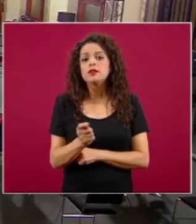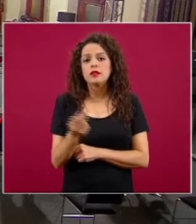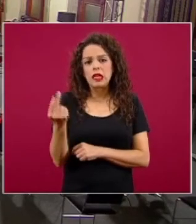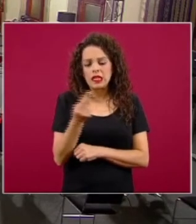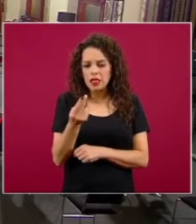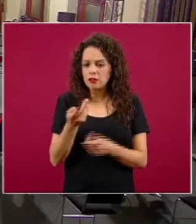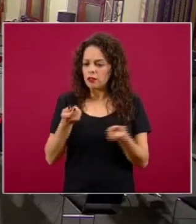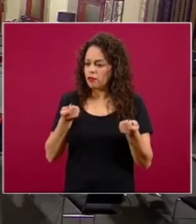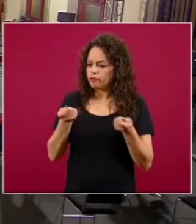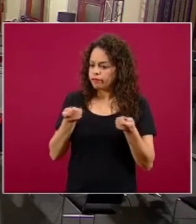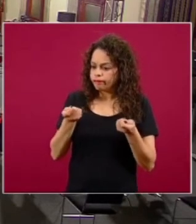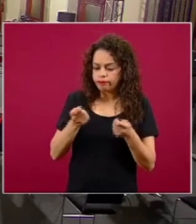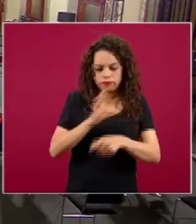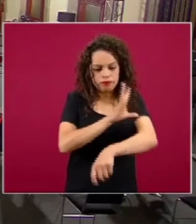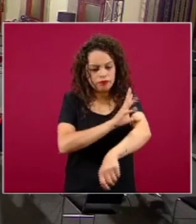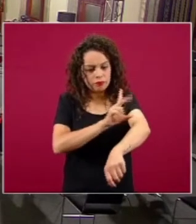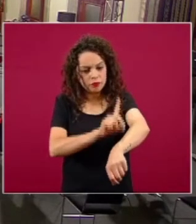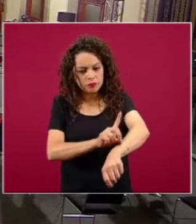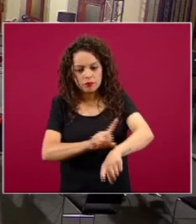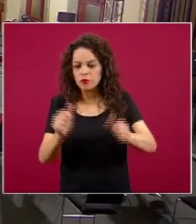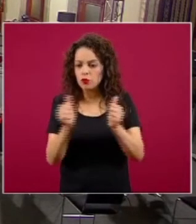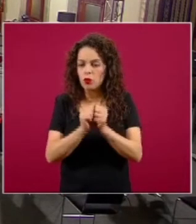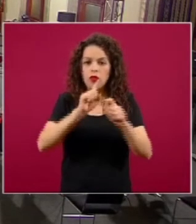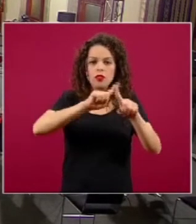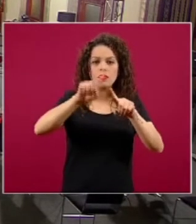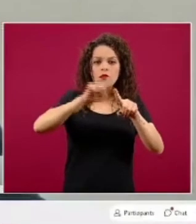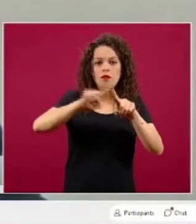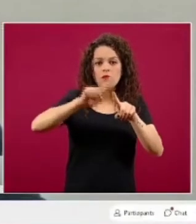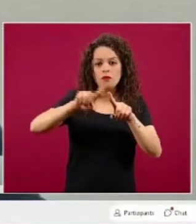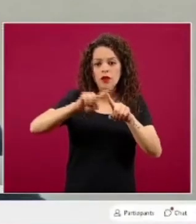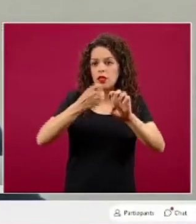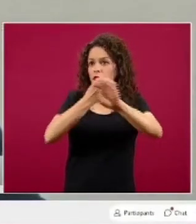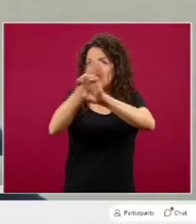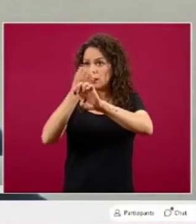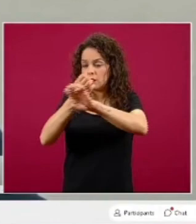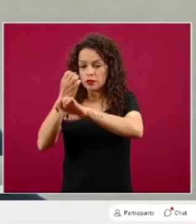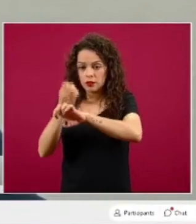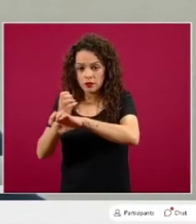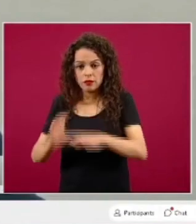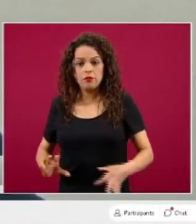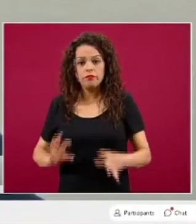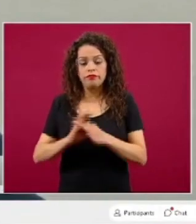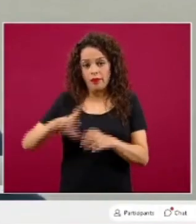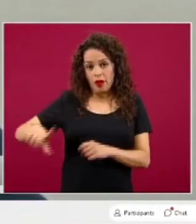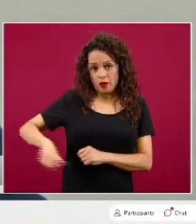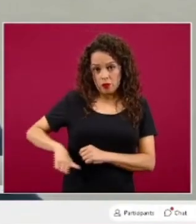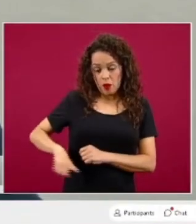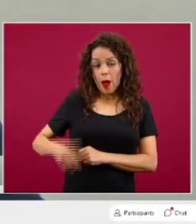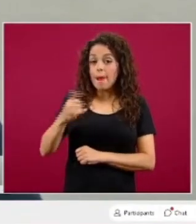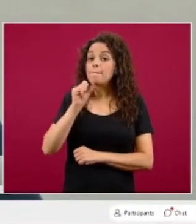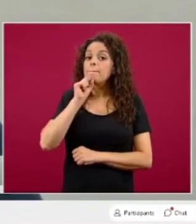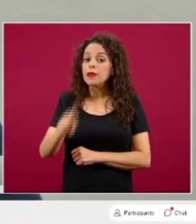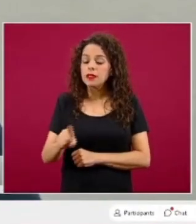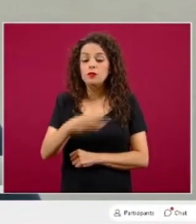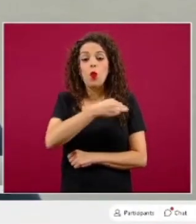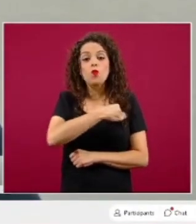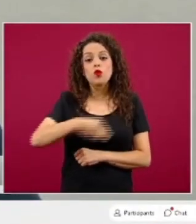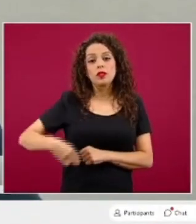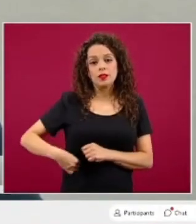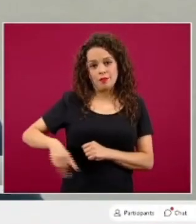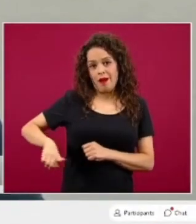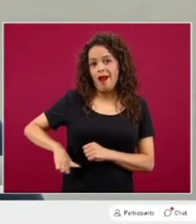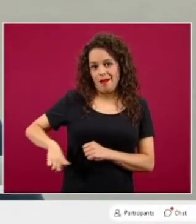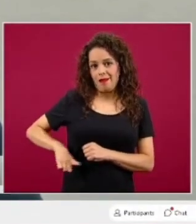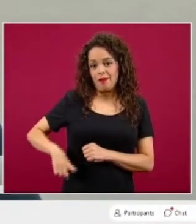de los gobiernos en las entidades federativas y también de los gobiernos municipales. Queremos poner muchísima